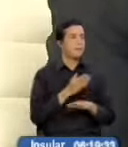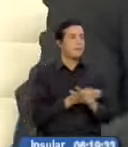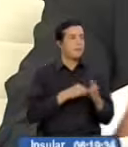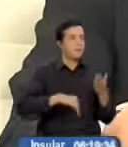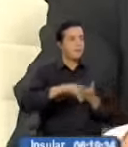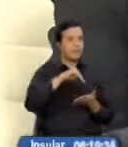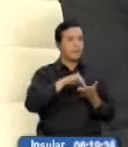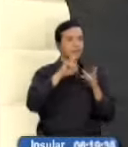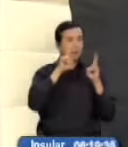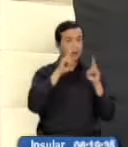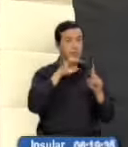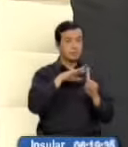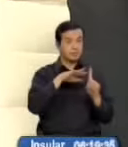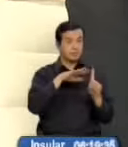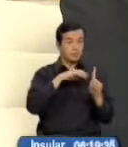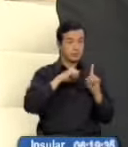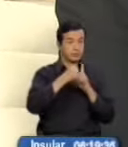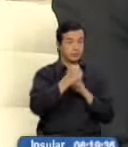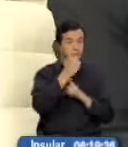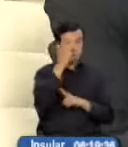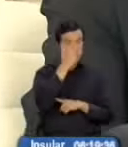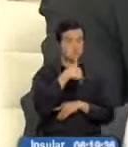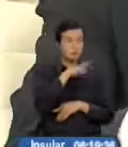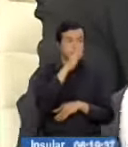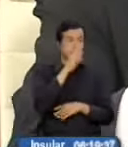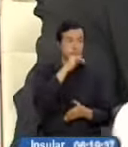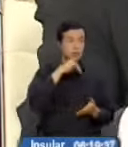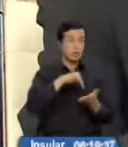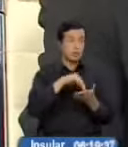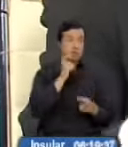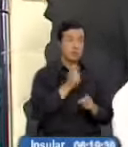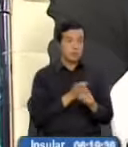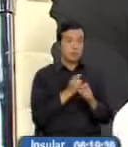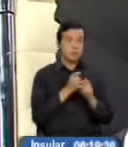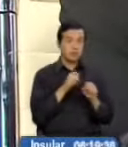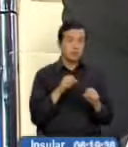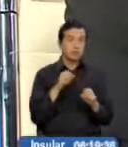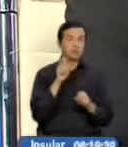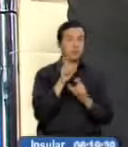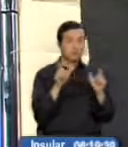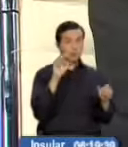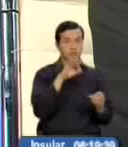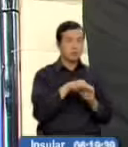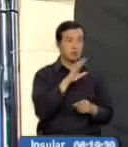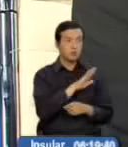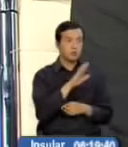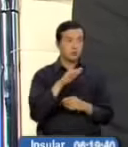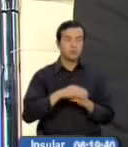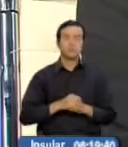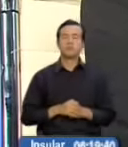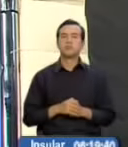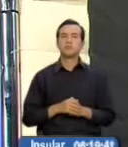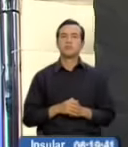es un tema muy coyuntural y de Esmeralda también, pero sobre todo Manabí por el peso específico a nivel del electorado,